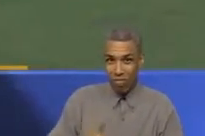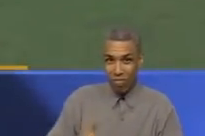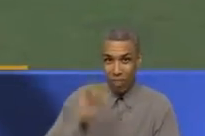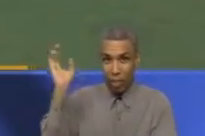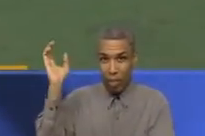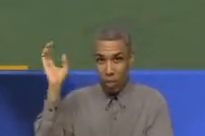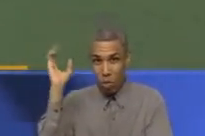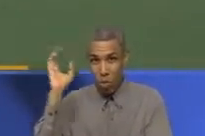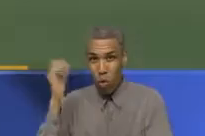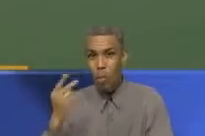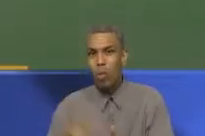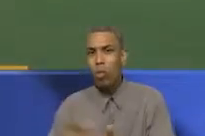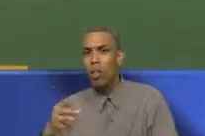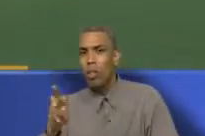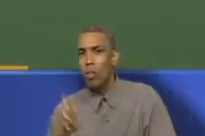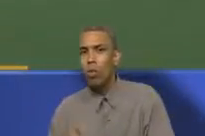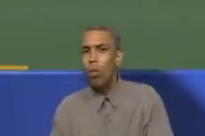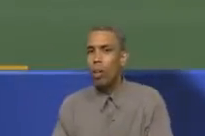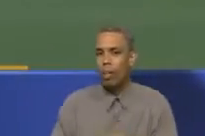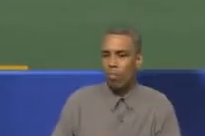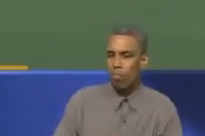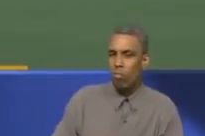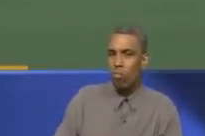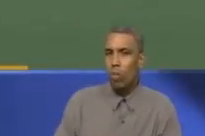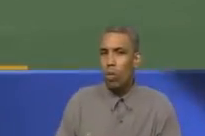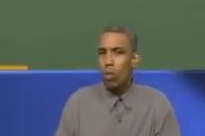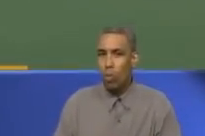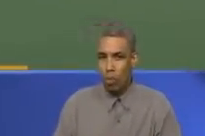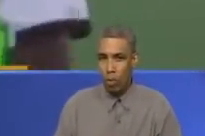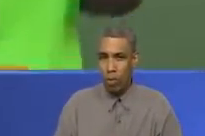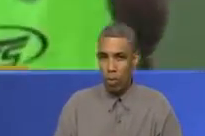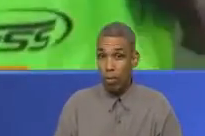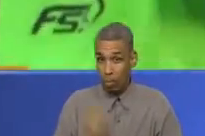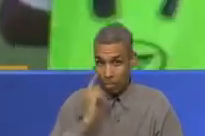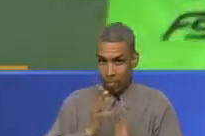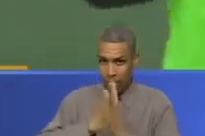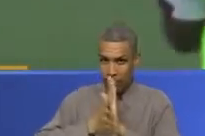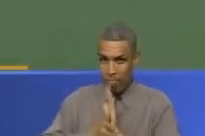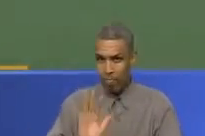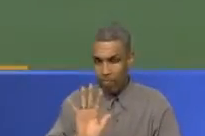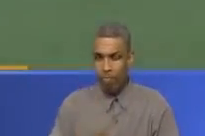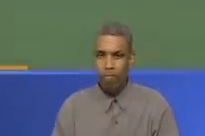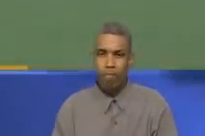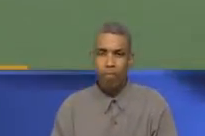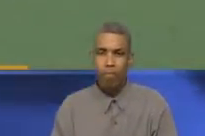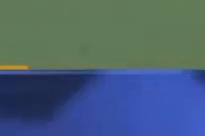también de los que se marchan de la Alianza Petrolera, pensando en la temporada 2018.